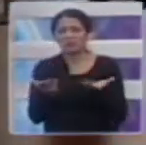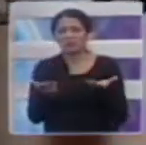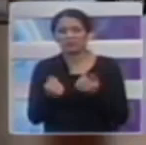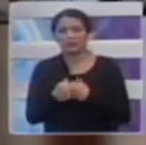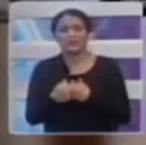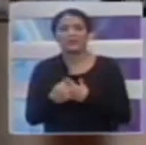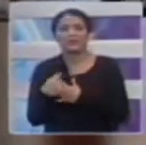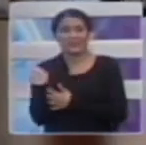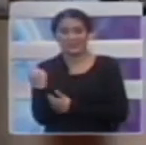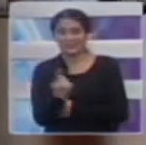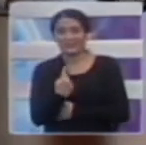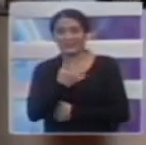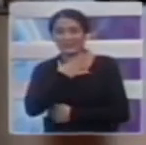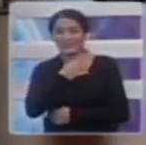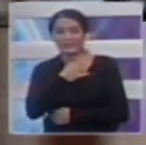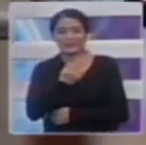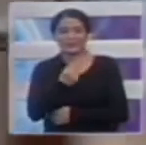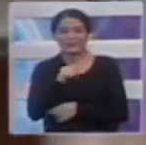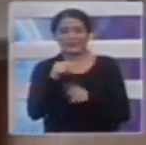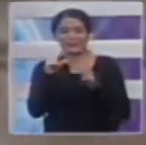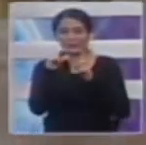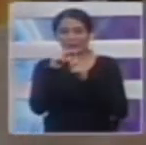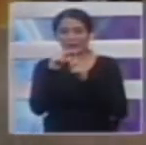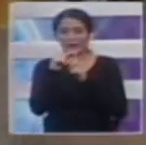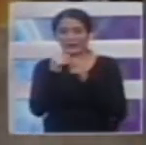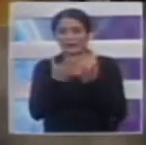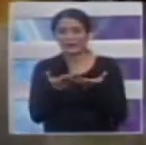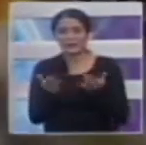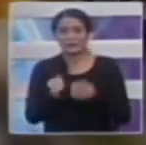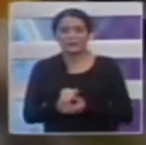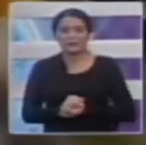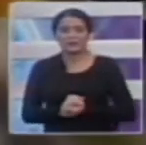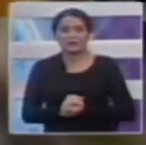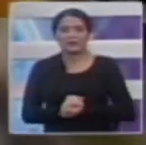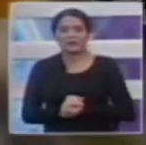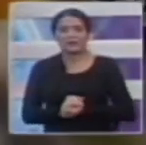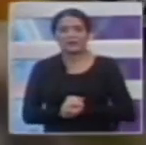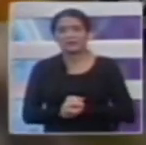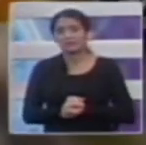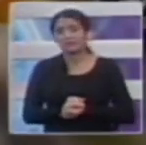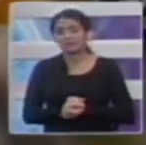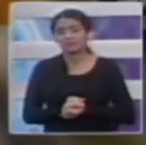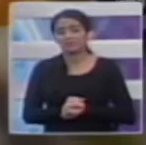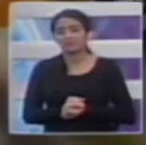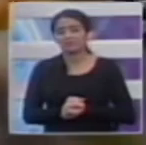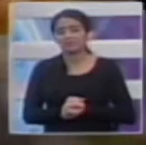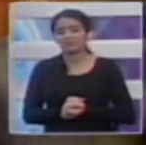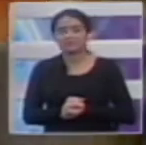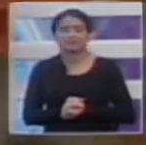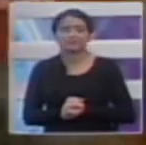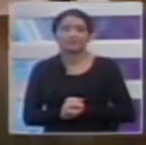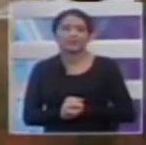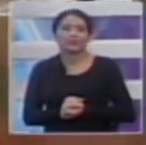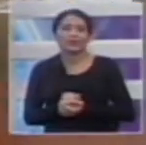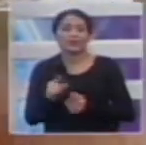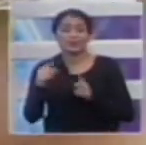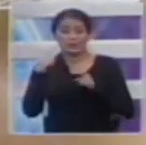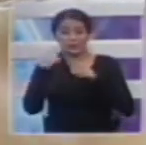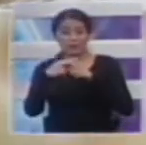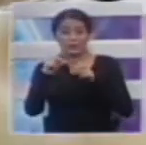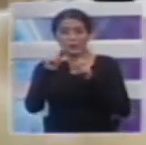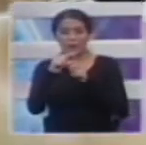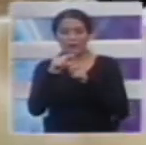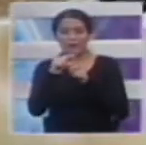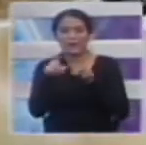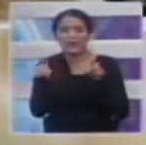todas nosotras y bueno, fue como honrar ese espacio dándole el nombre, que también tiene como una sonoridad muy italiana